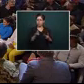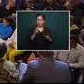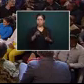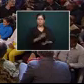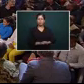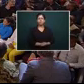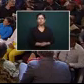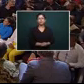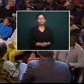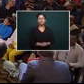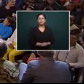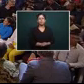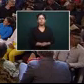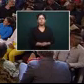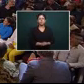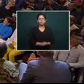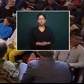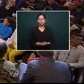Perdón.